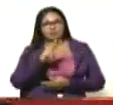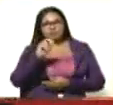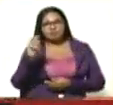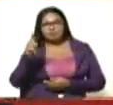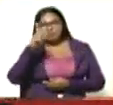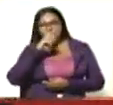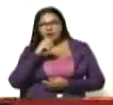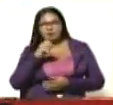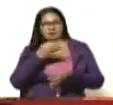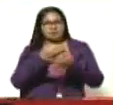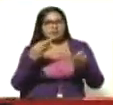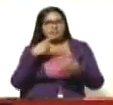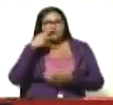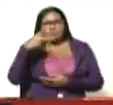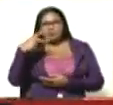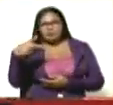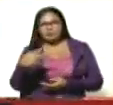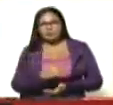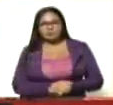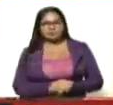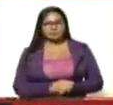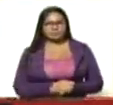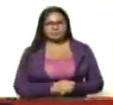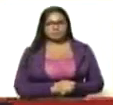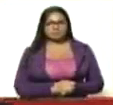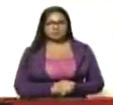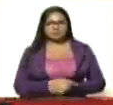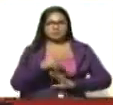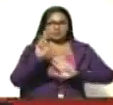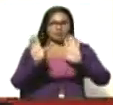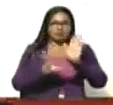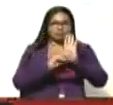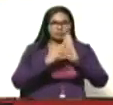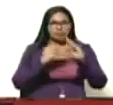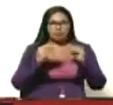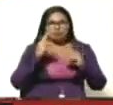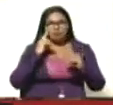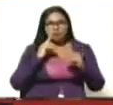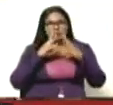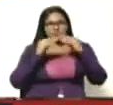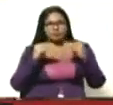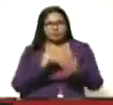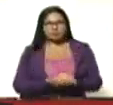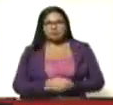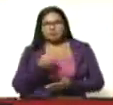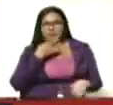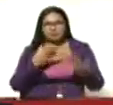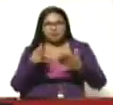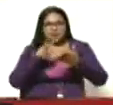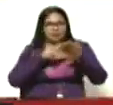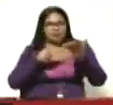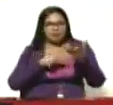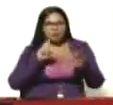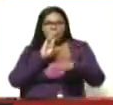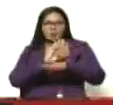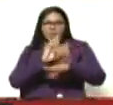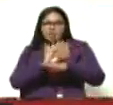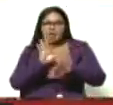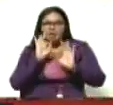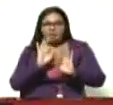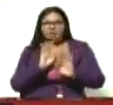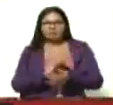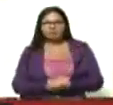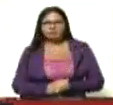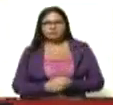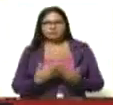ese extraordinario poema que contiene a Bolívar todo. Y los invito a leerlo con cuidado, a estudiarlo y